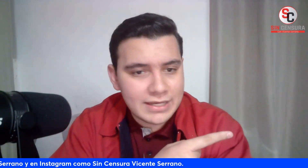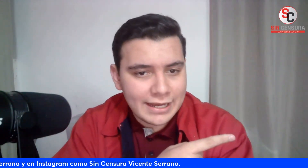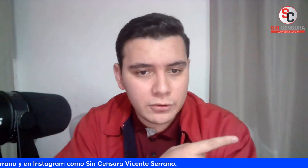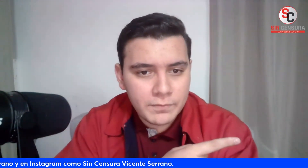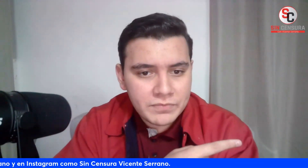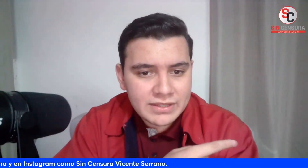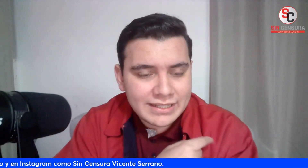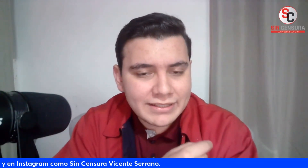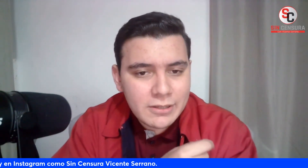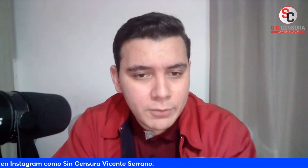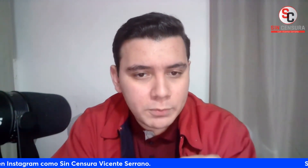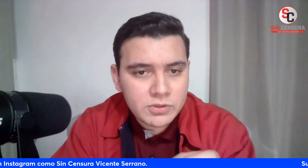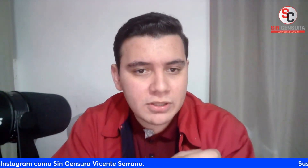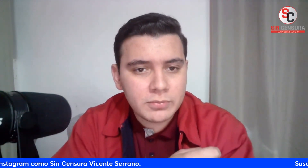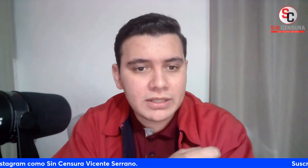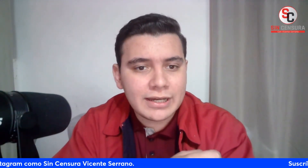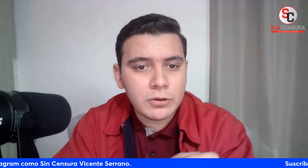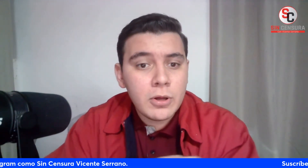Estado mexicano,